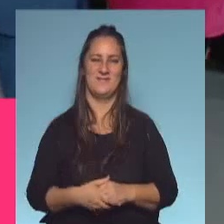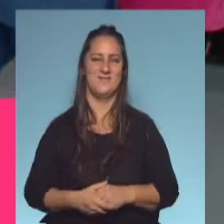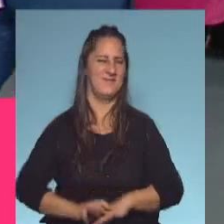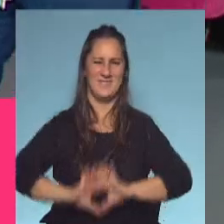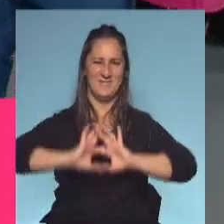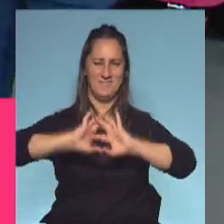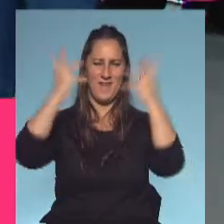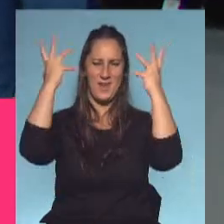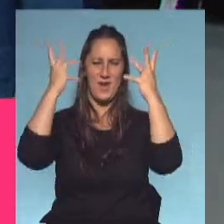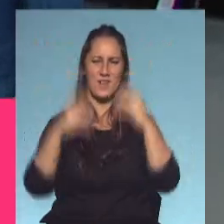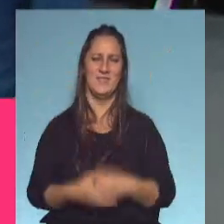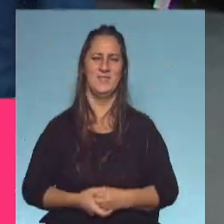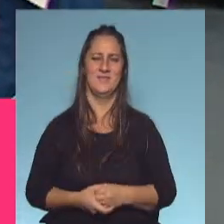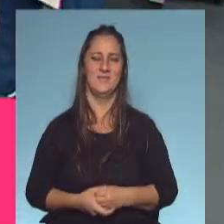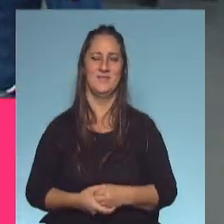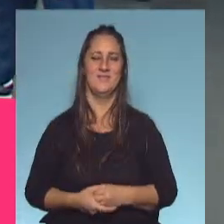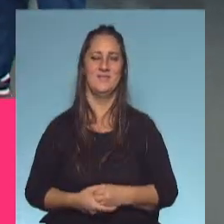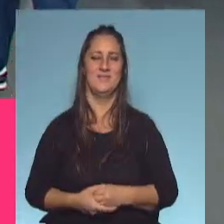Se calentó.